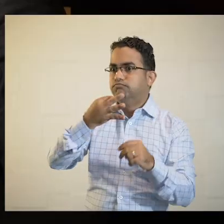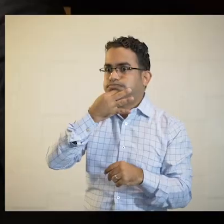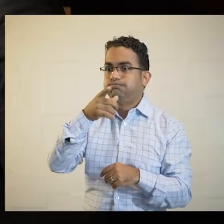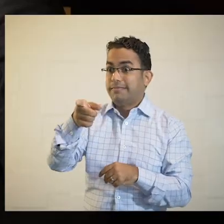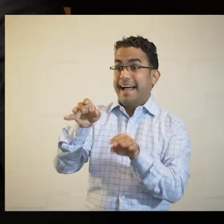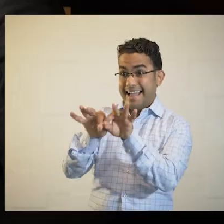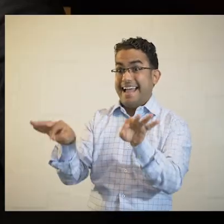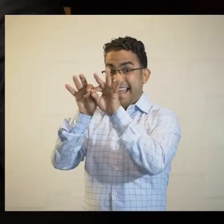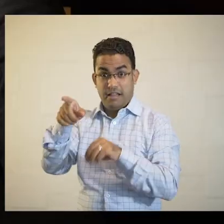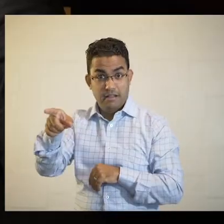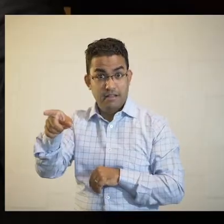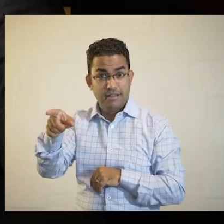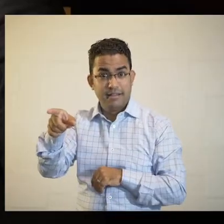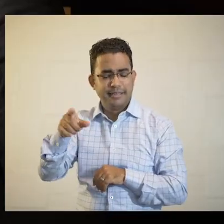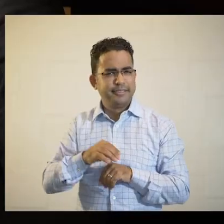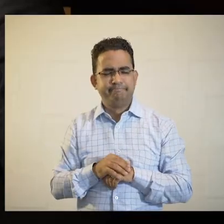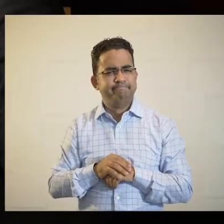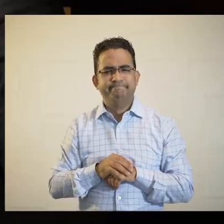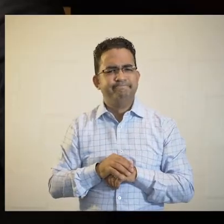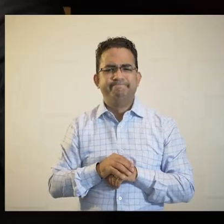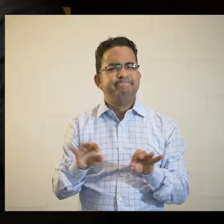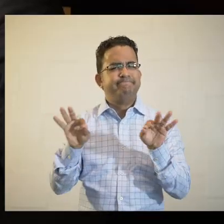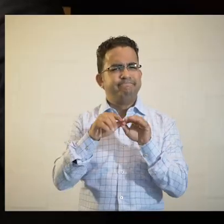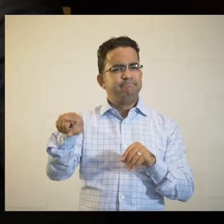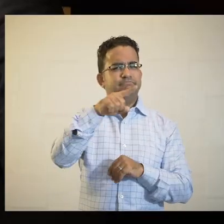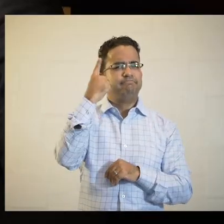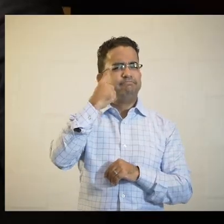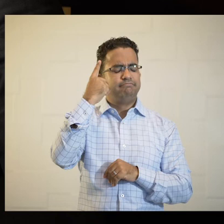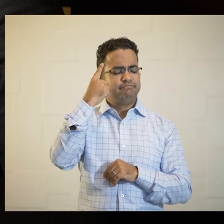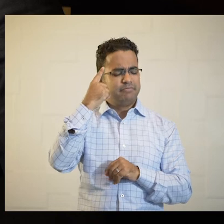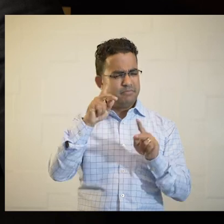Esto nos invita a hacernos la pregunta central. ¿Qué es una persona?